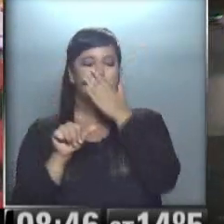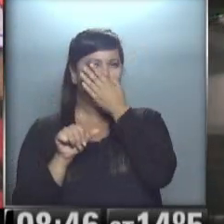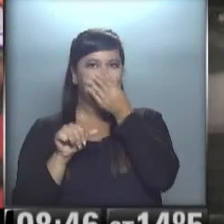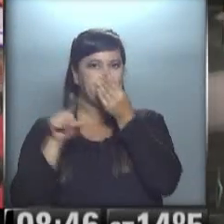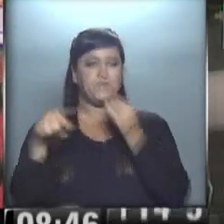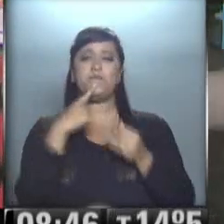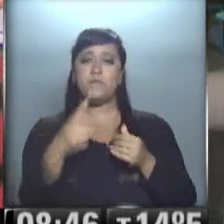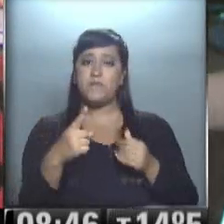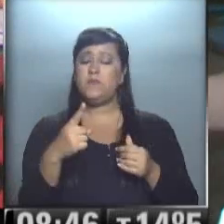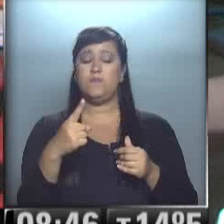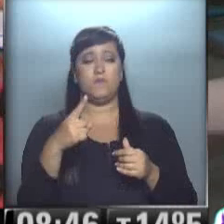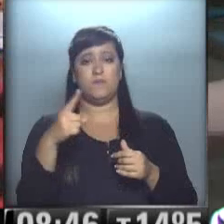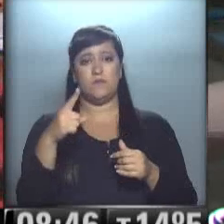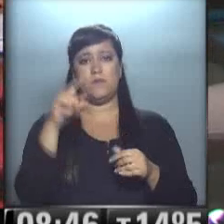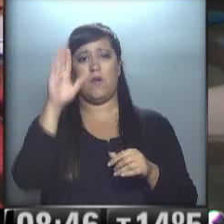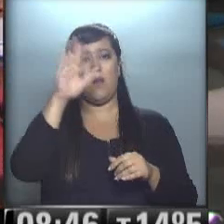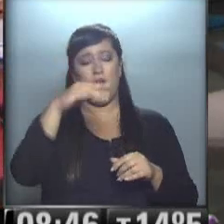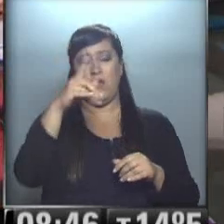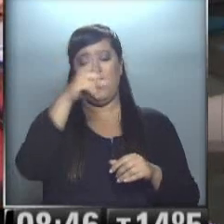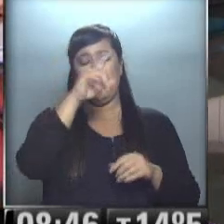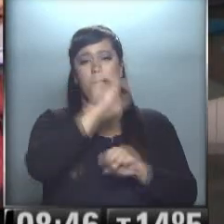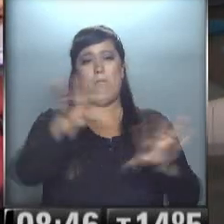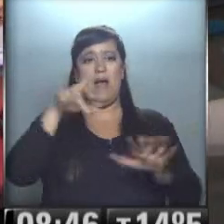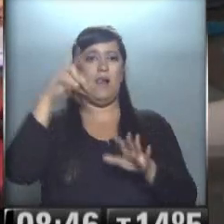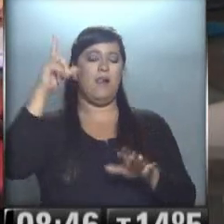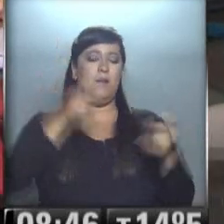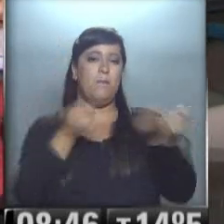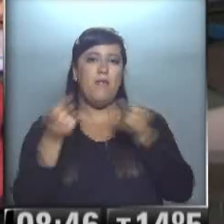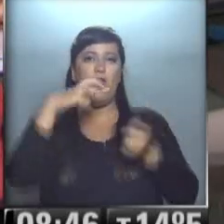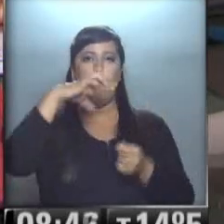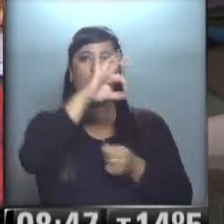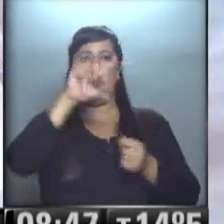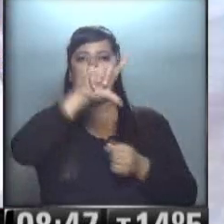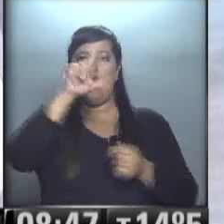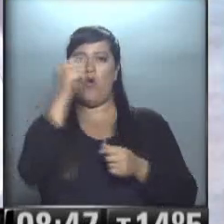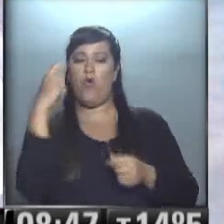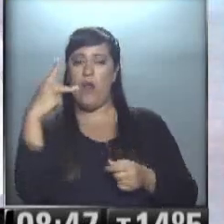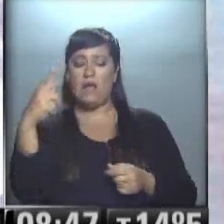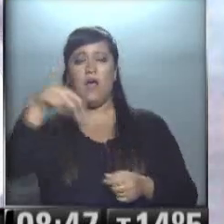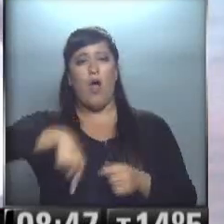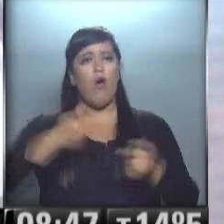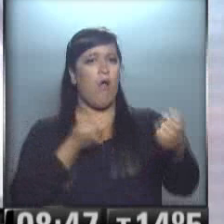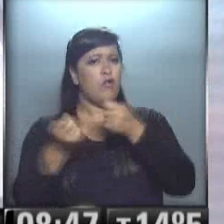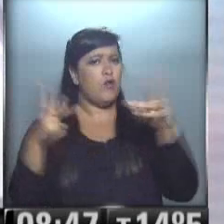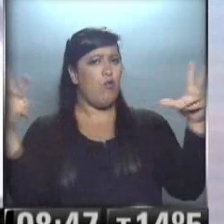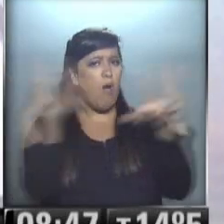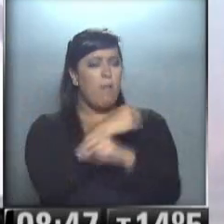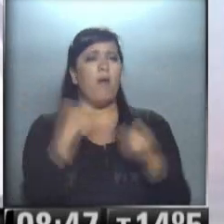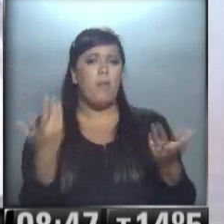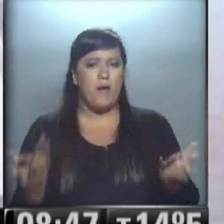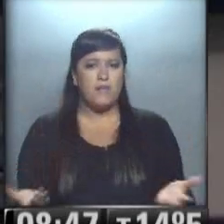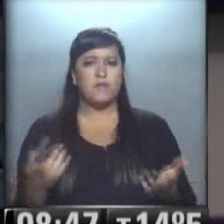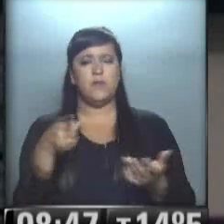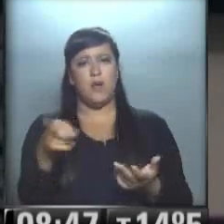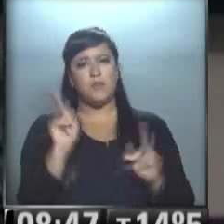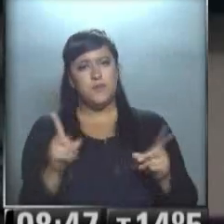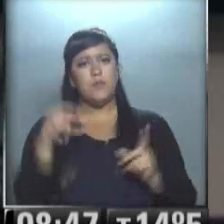praxis sinc competencia del mediador polac Lo cierto es que Raúl ya no hay más negociaciones así parece ser Silvia Esto es lo que interpretar de